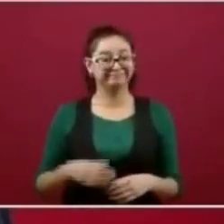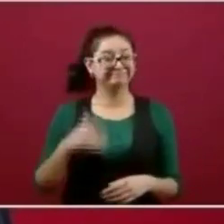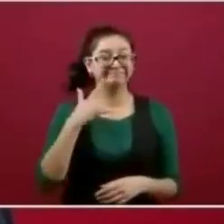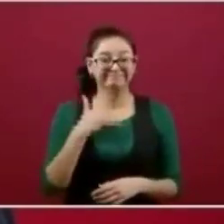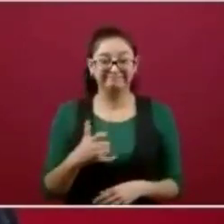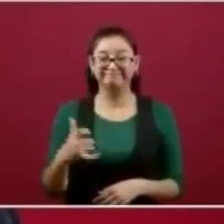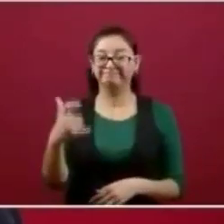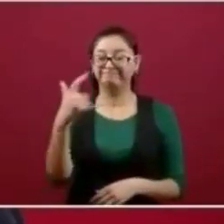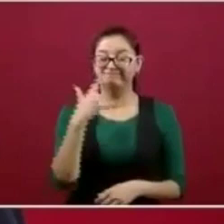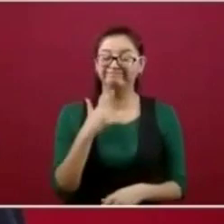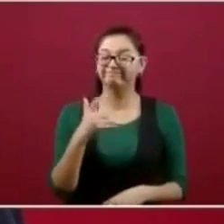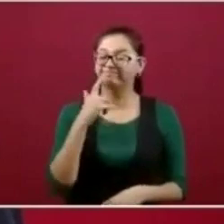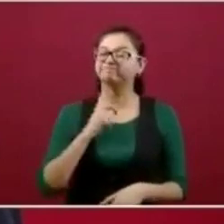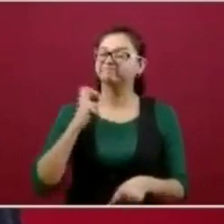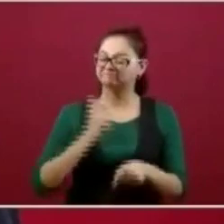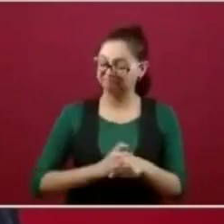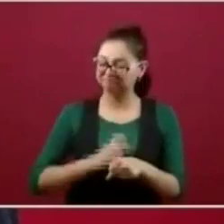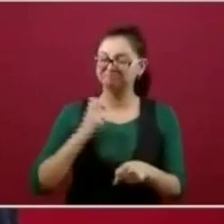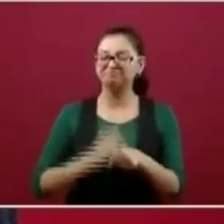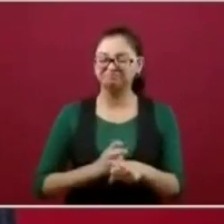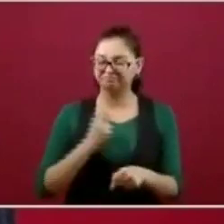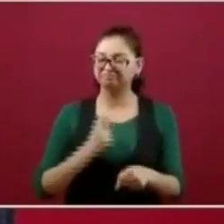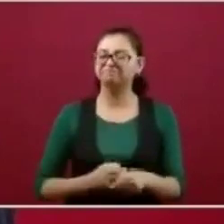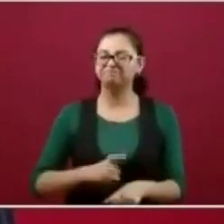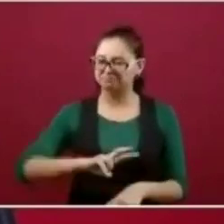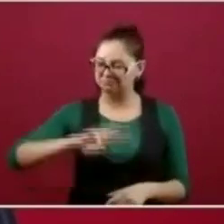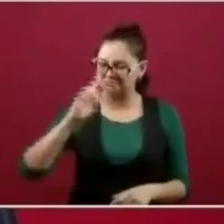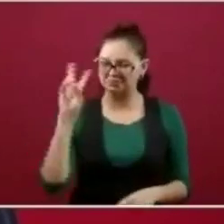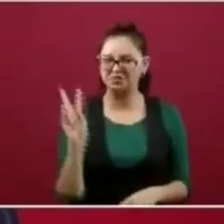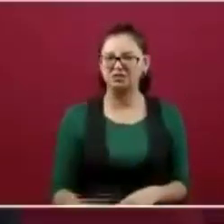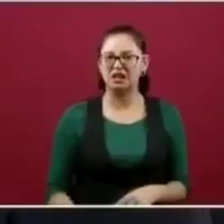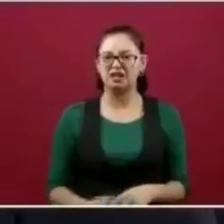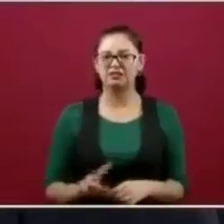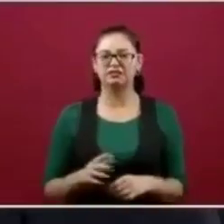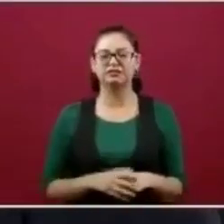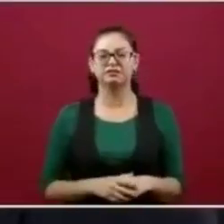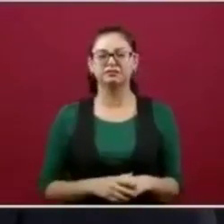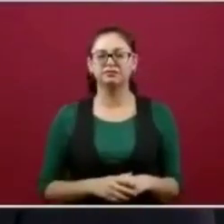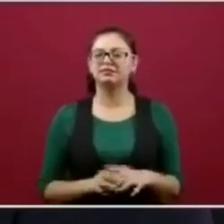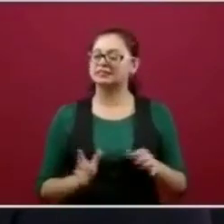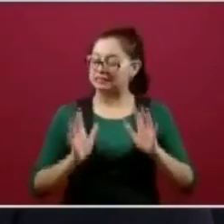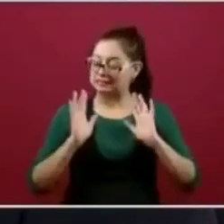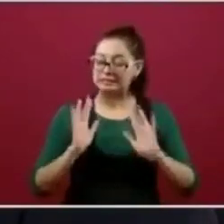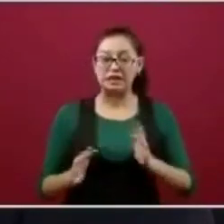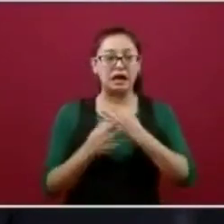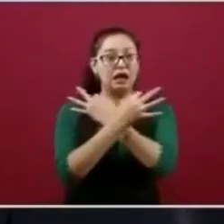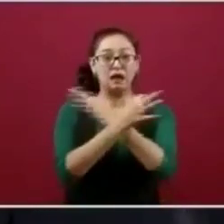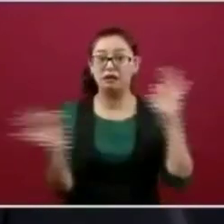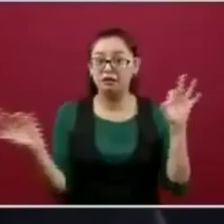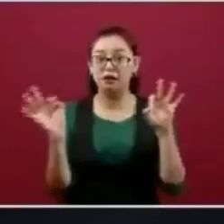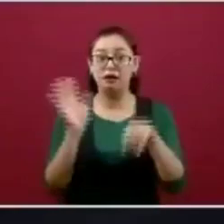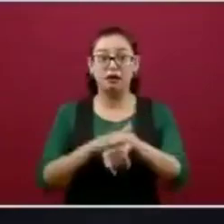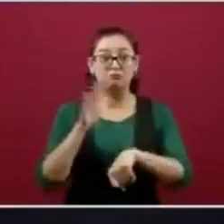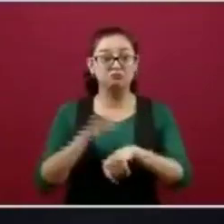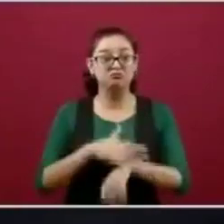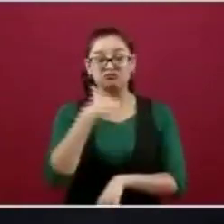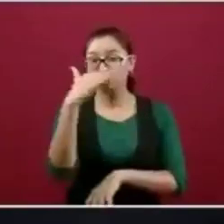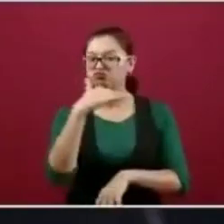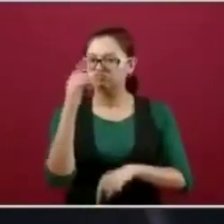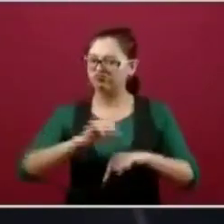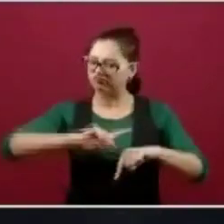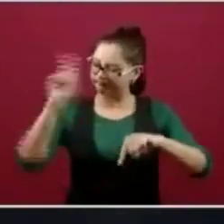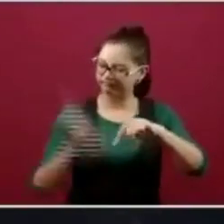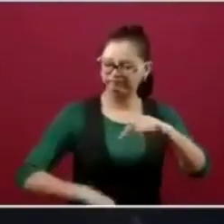muy tercos. Ya dijimos, se va a desterrar la corrupción y lo vamos a